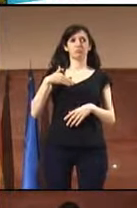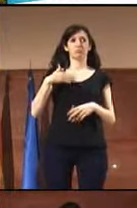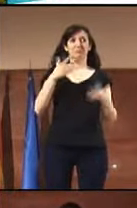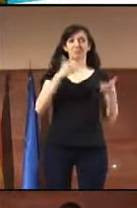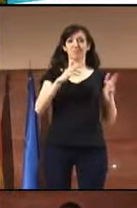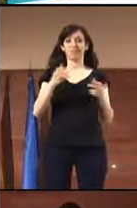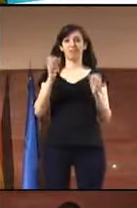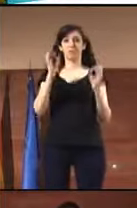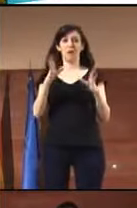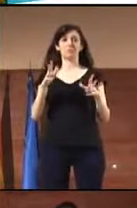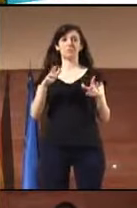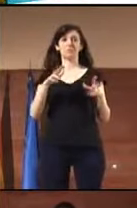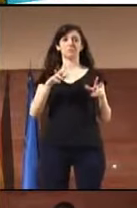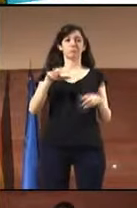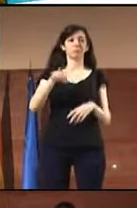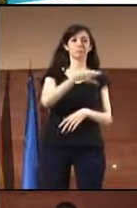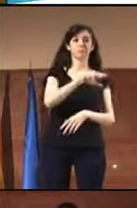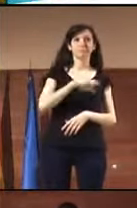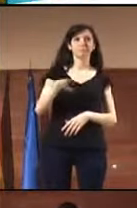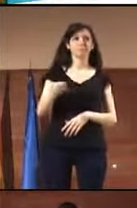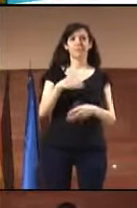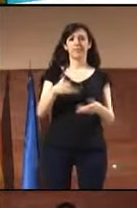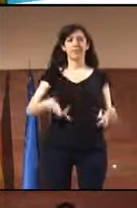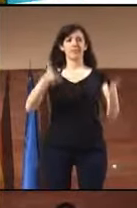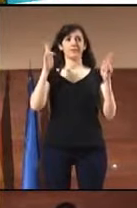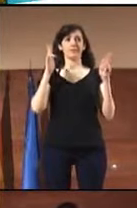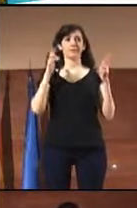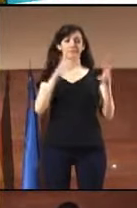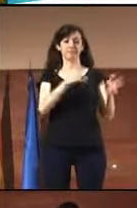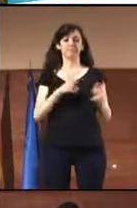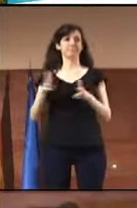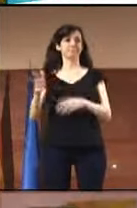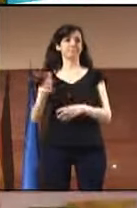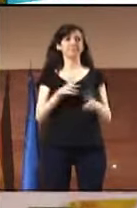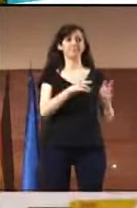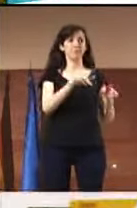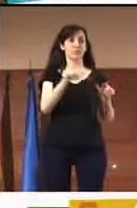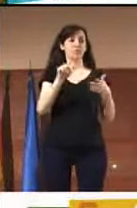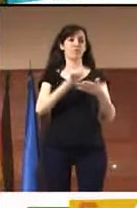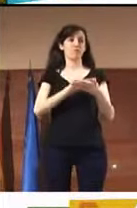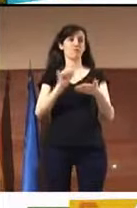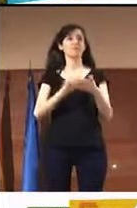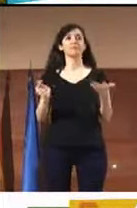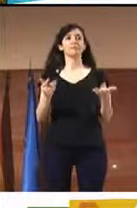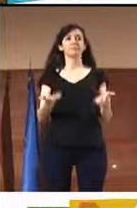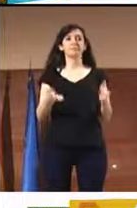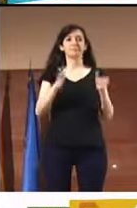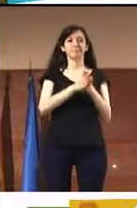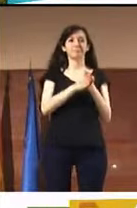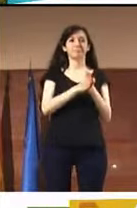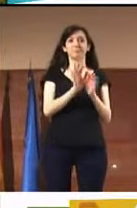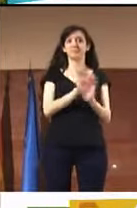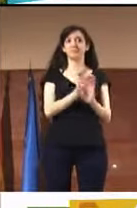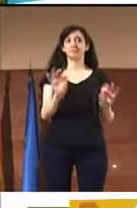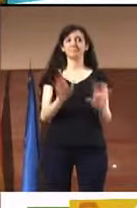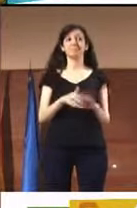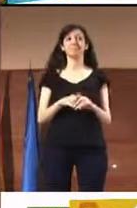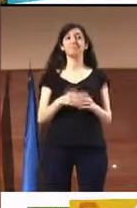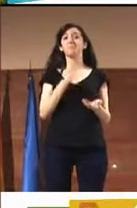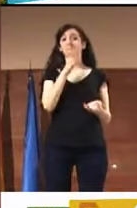es decir, movernos libremente con nuestra silla por la oficina, se pliega y listo. ¿Por